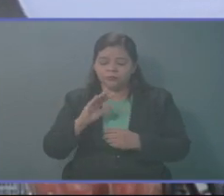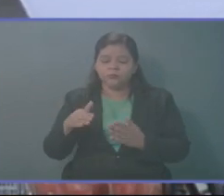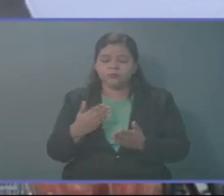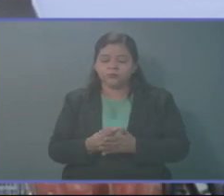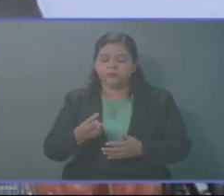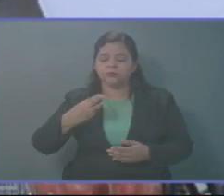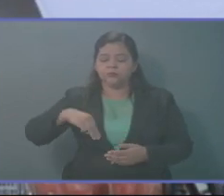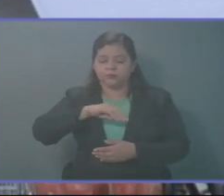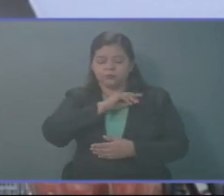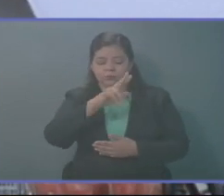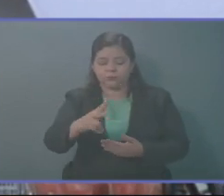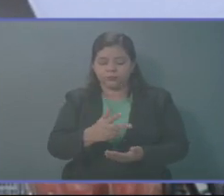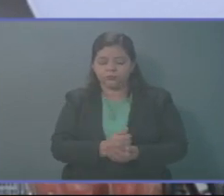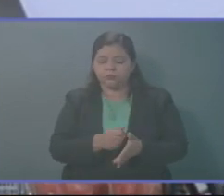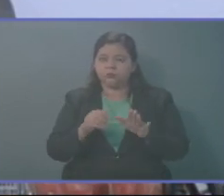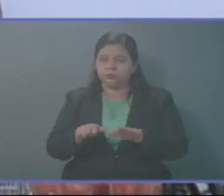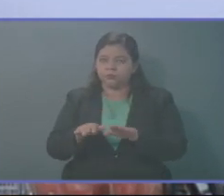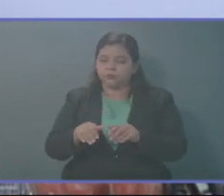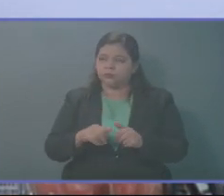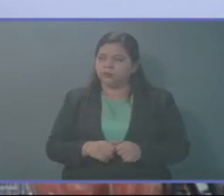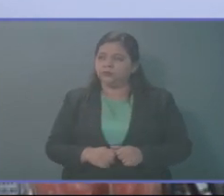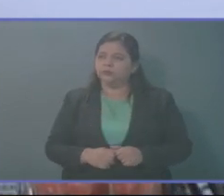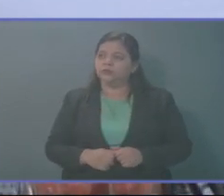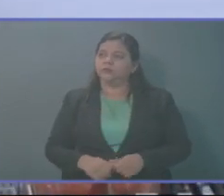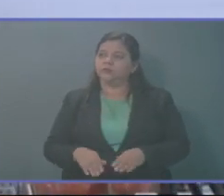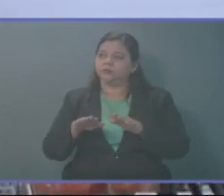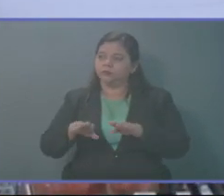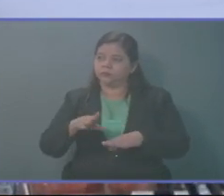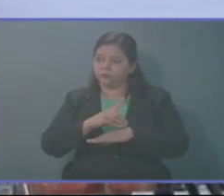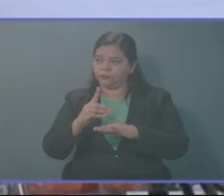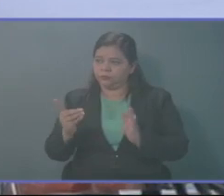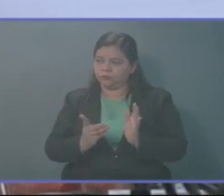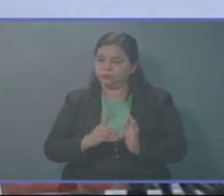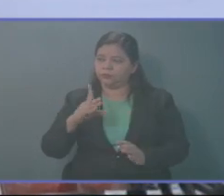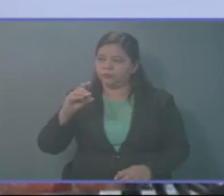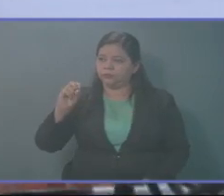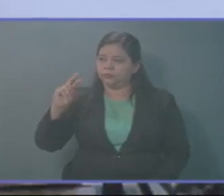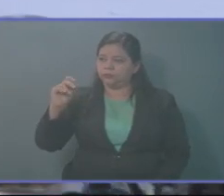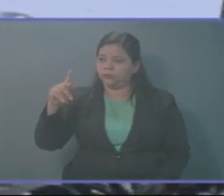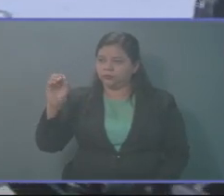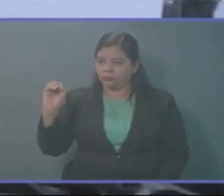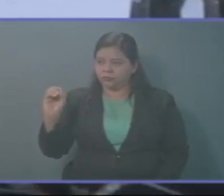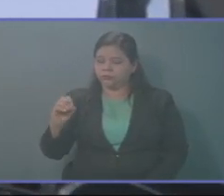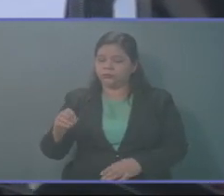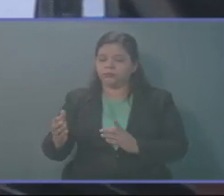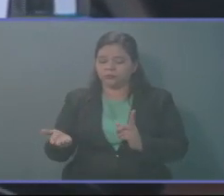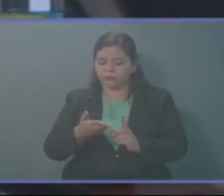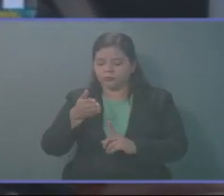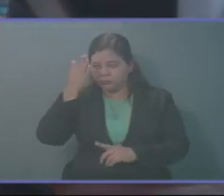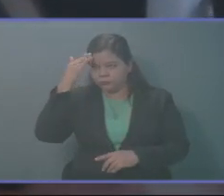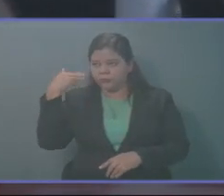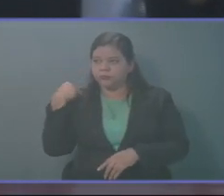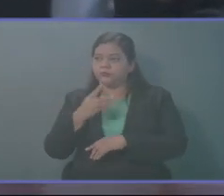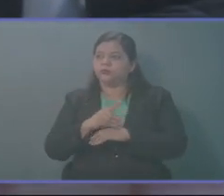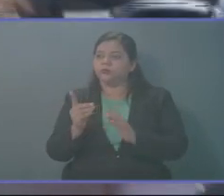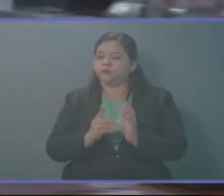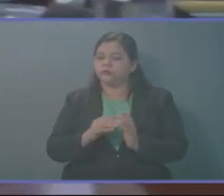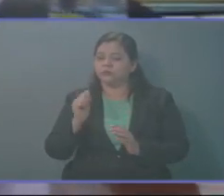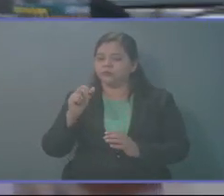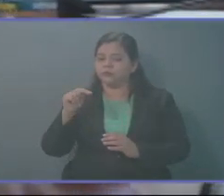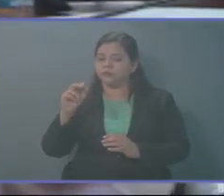de Hacienda. Gracias, presidente. Gracias, diputado Baquerano. Tiene la palabra la señora diputada Nayansi